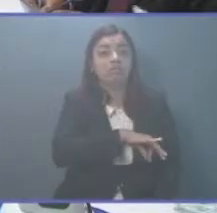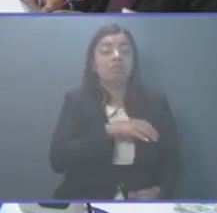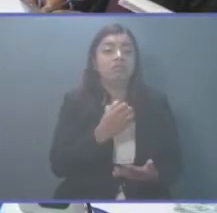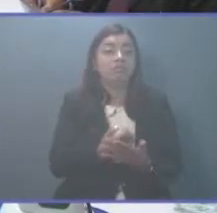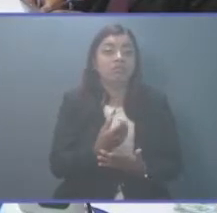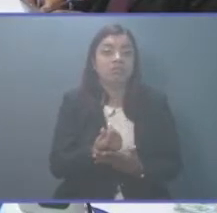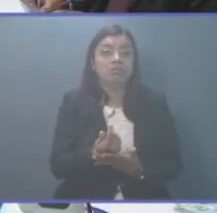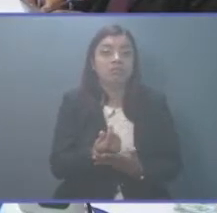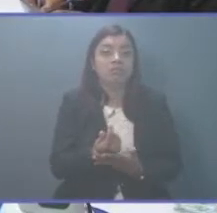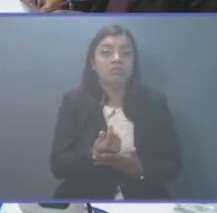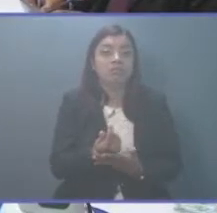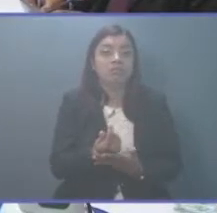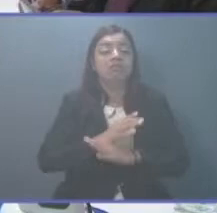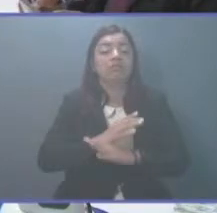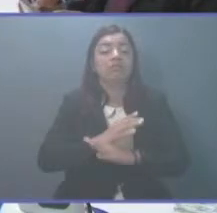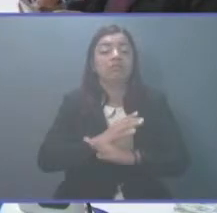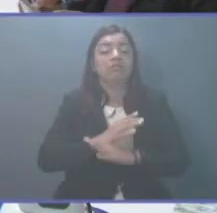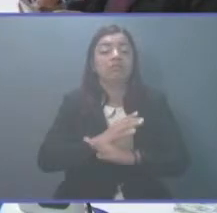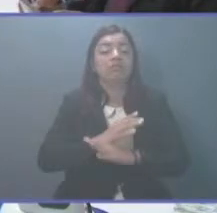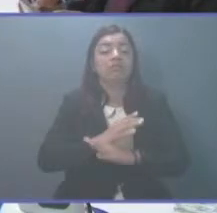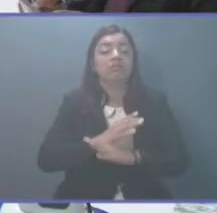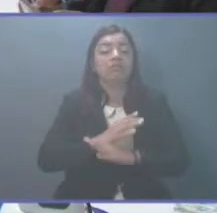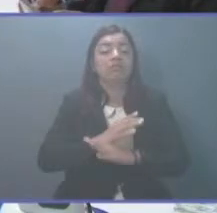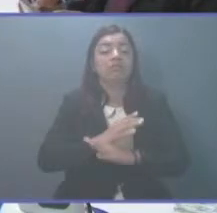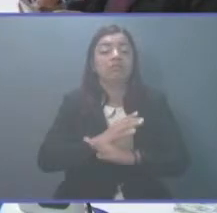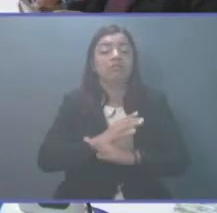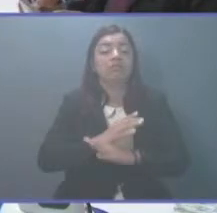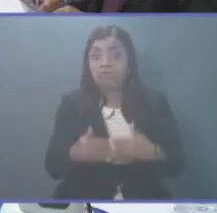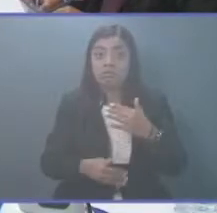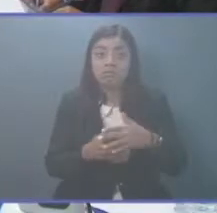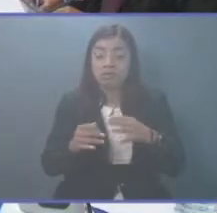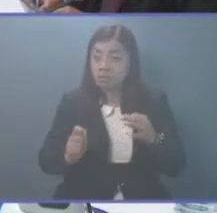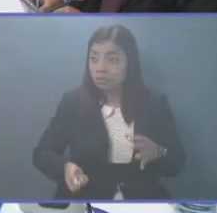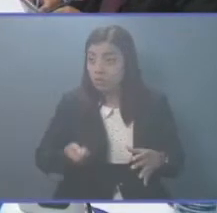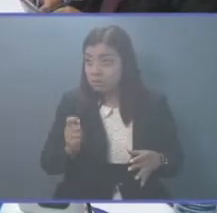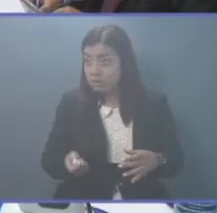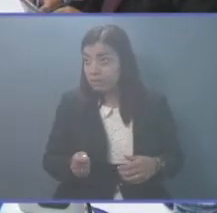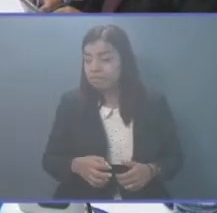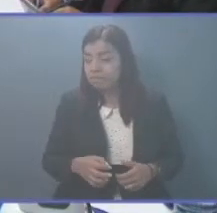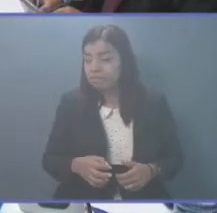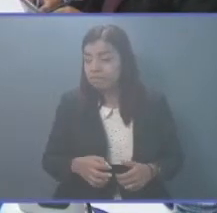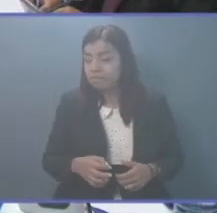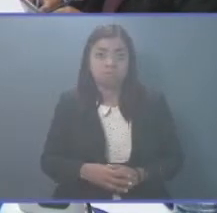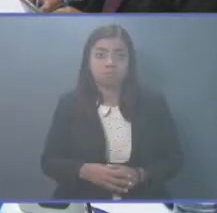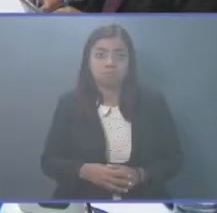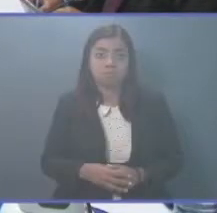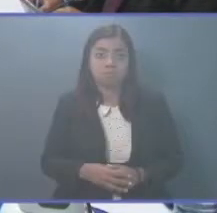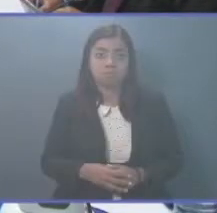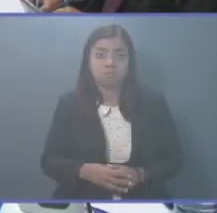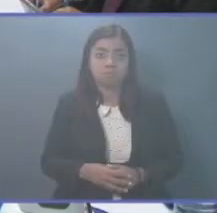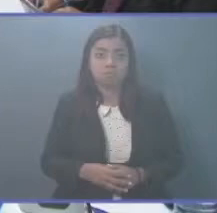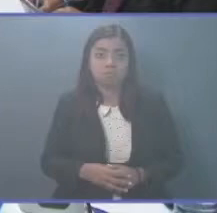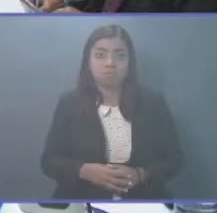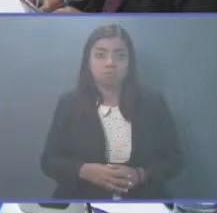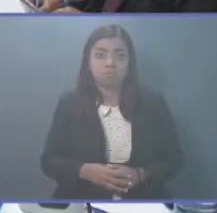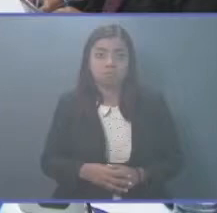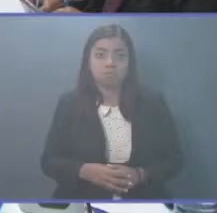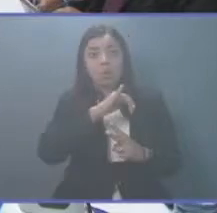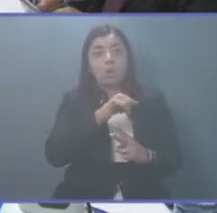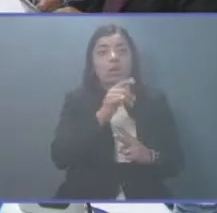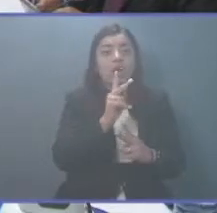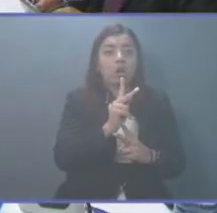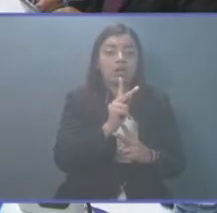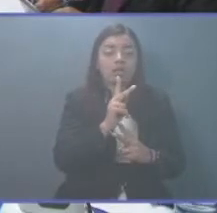económico a cambio de evitar comparecencia dentro del proceso judicial. Podrían ser esas dos, J y